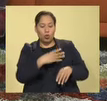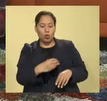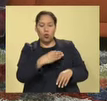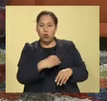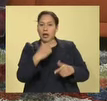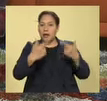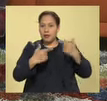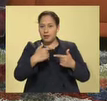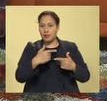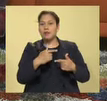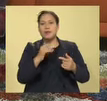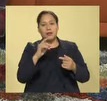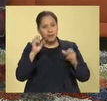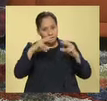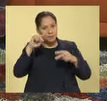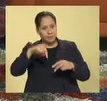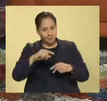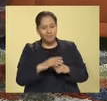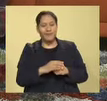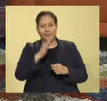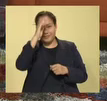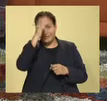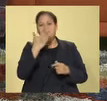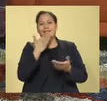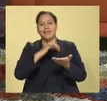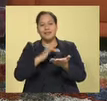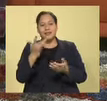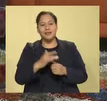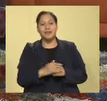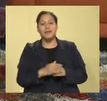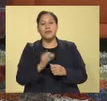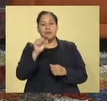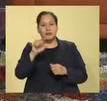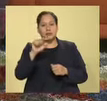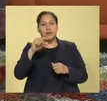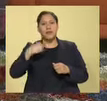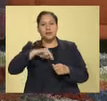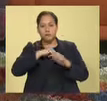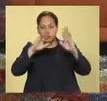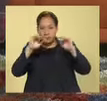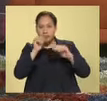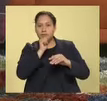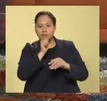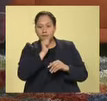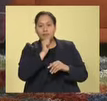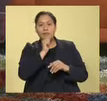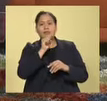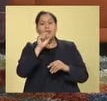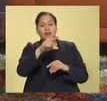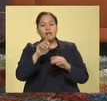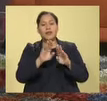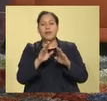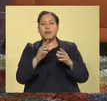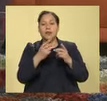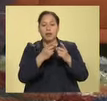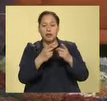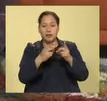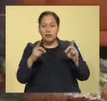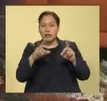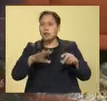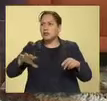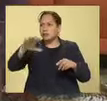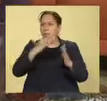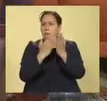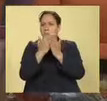Mañana hablamos de lactancia y aquí nos vemos. Perfecto, claro, muchas gracias. Sí. Y antes de despedirnos, hablando de el desarrollo en la Ciudad de